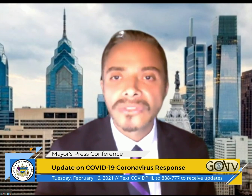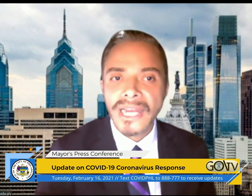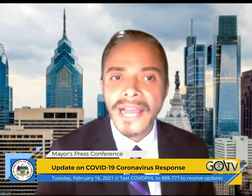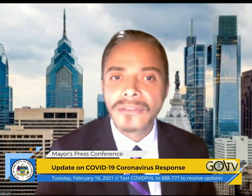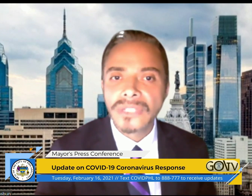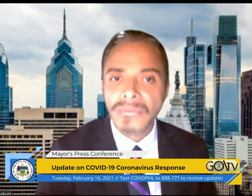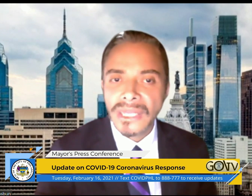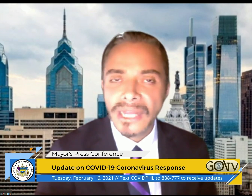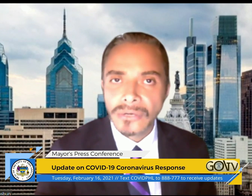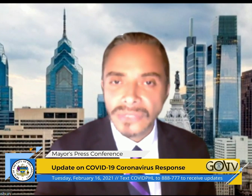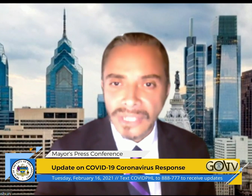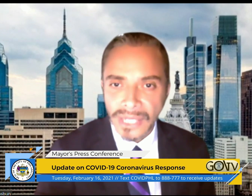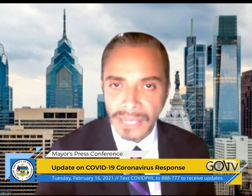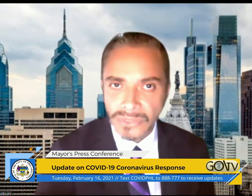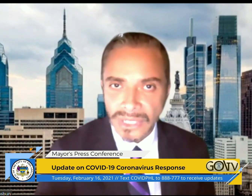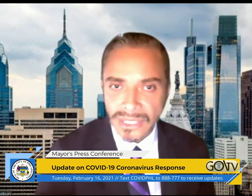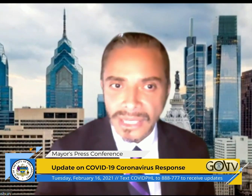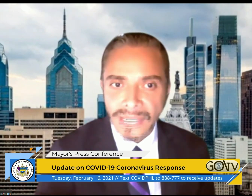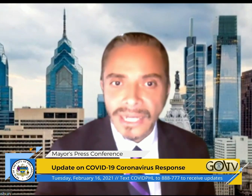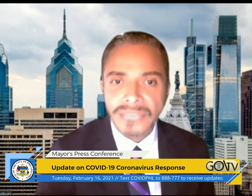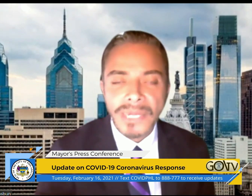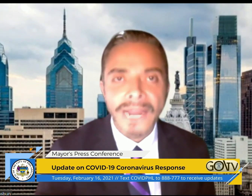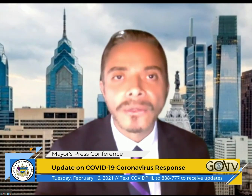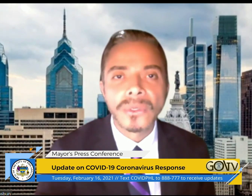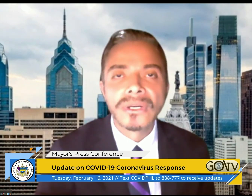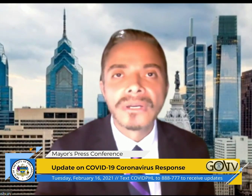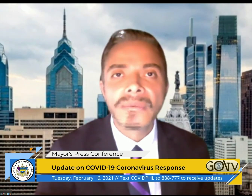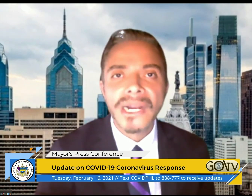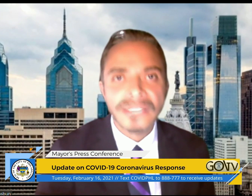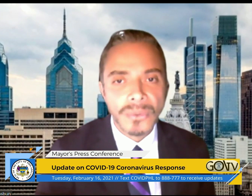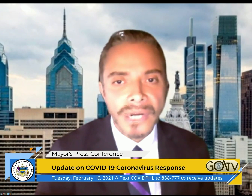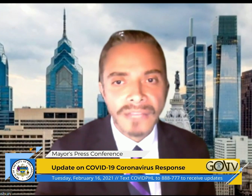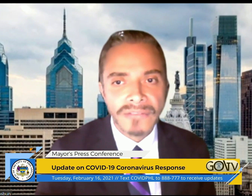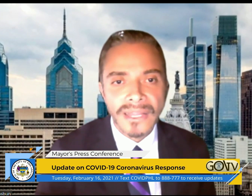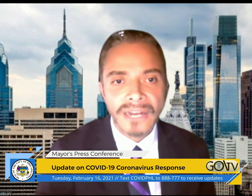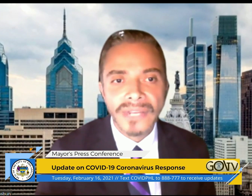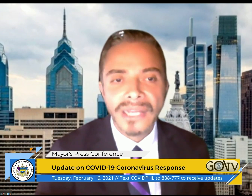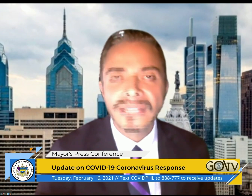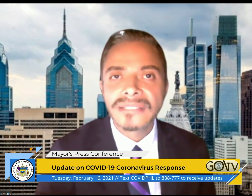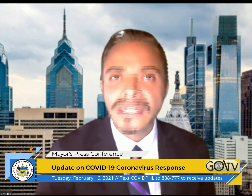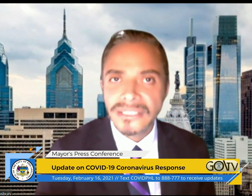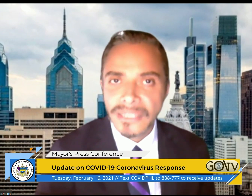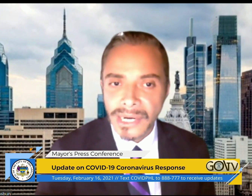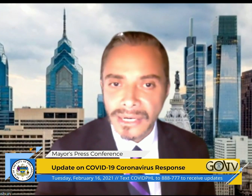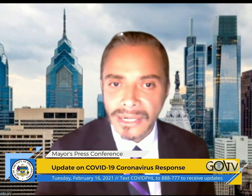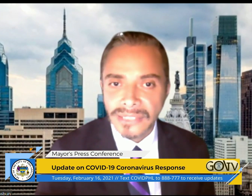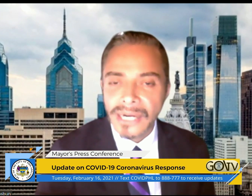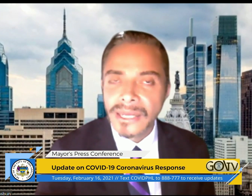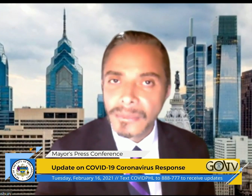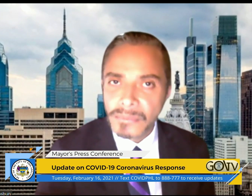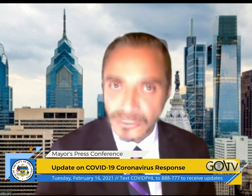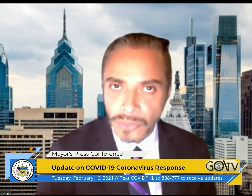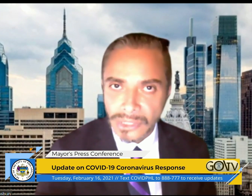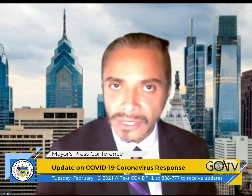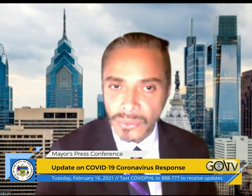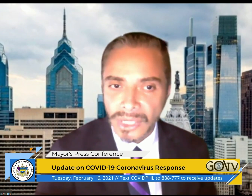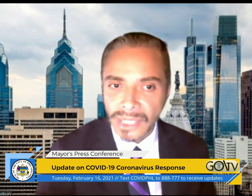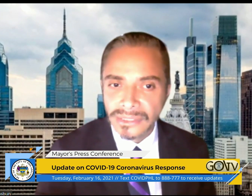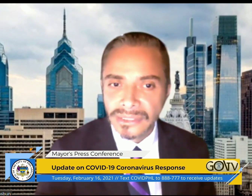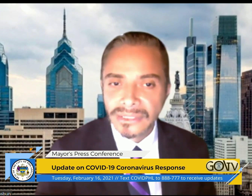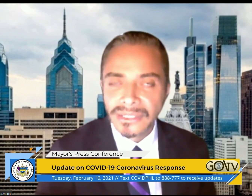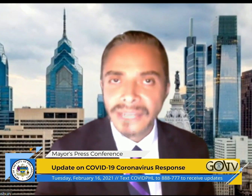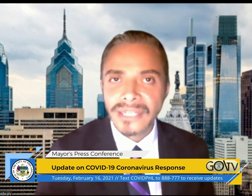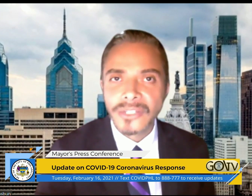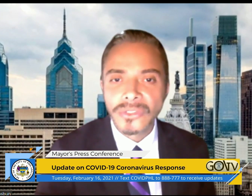con nuestros aliados en medida que nos acerquemos a ese día tan esperado para asegurar que Filadelfia esté lista para regresar más fuerte que